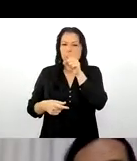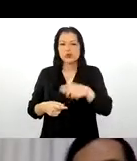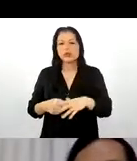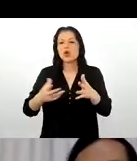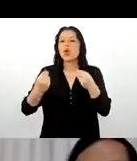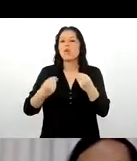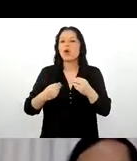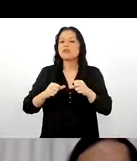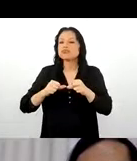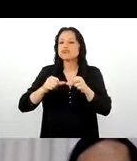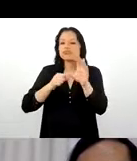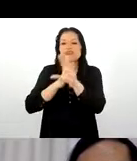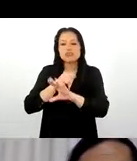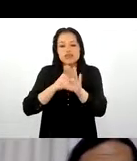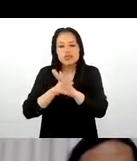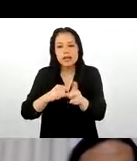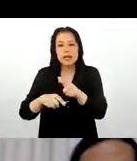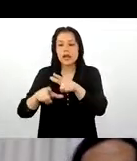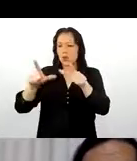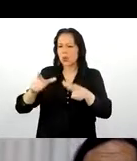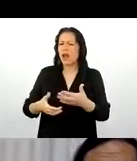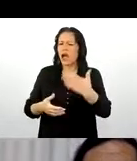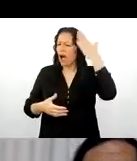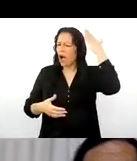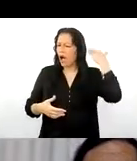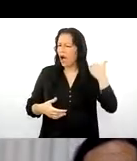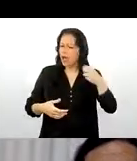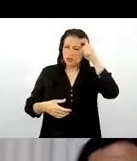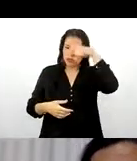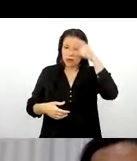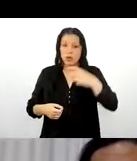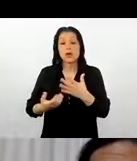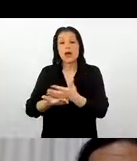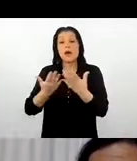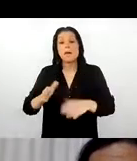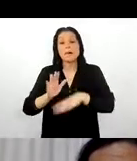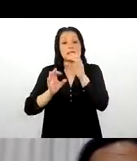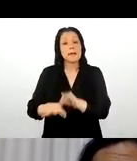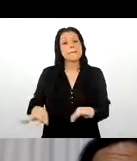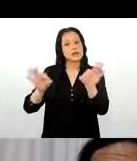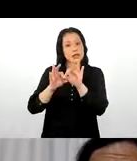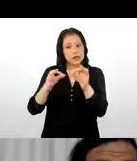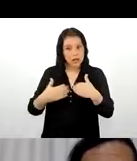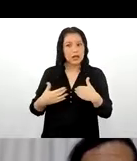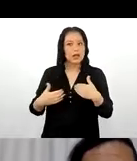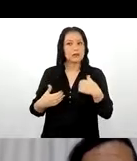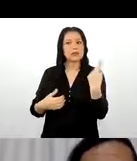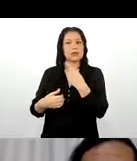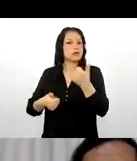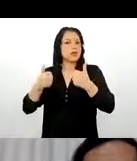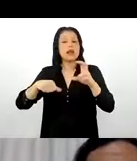conservación que ellos vienen haciéndolo desde muchísimos años, con uno de los patrimonios más importantes que tenemos a nivel nacional, que es la papa,